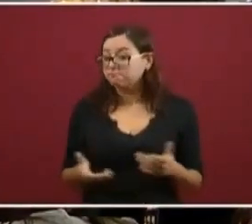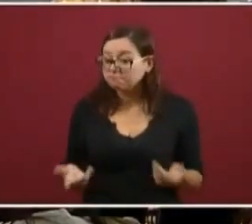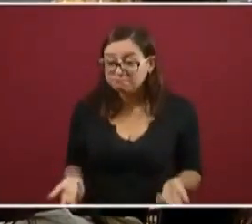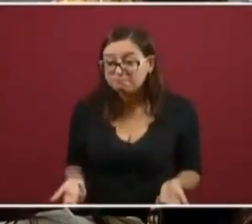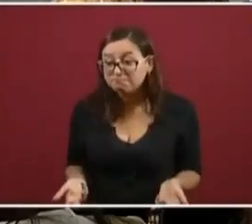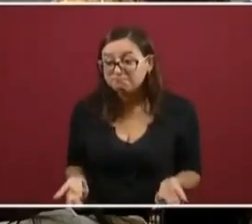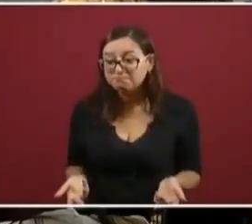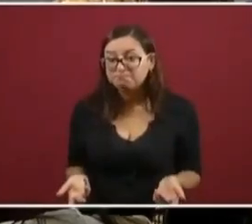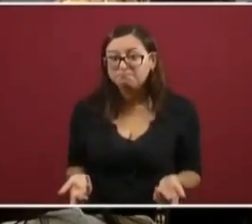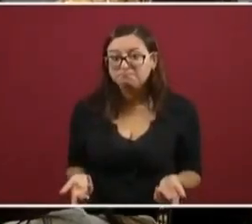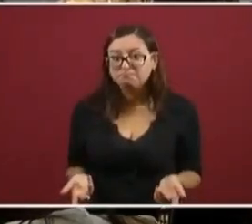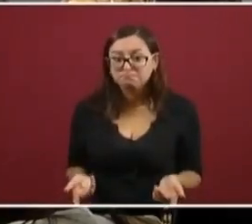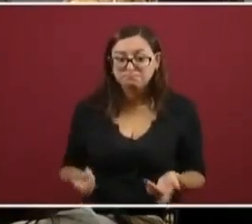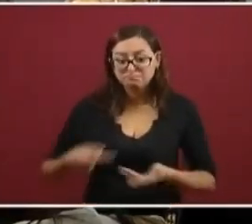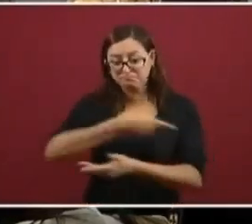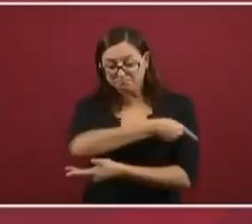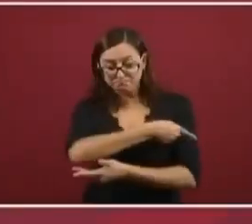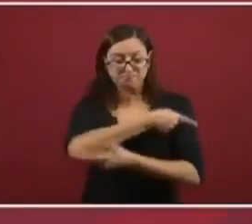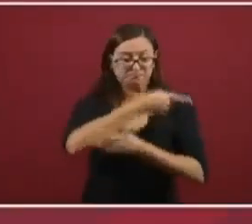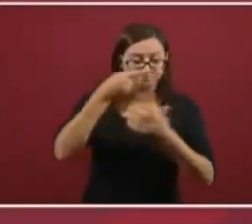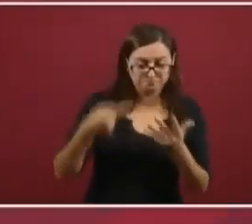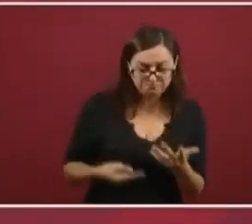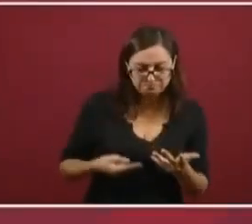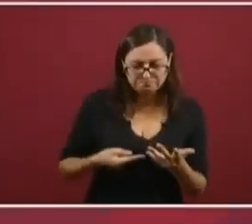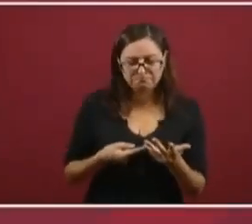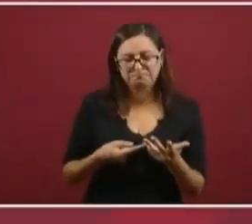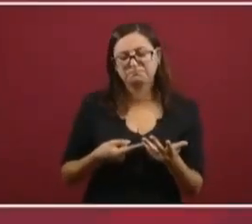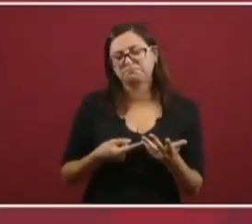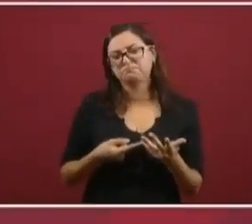entonces todas estas cosas se